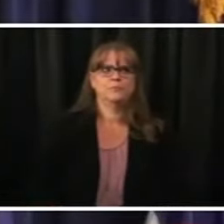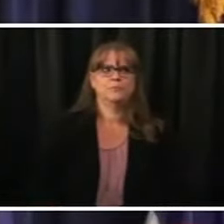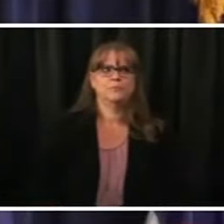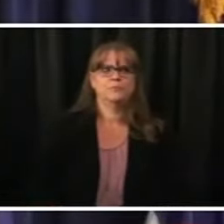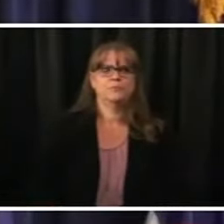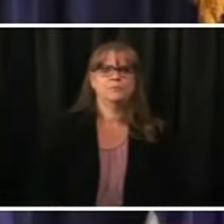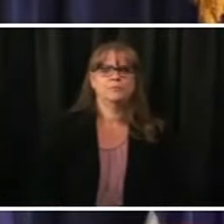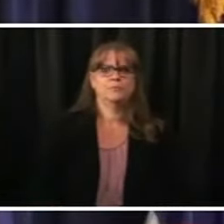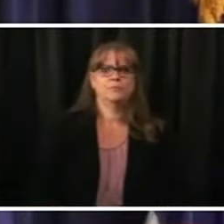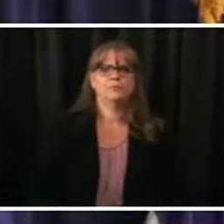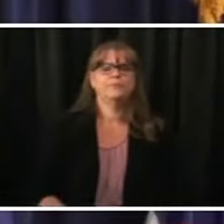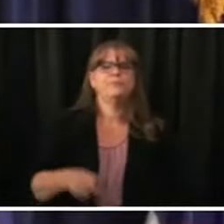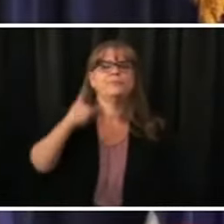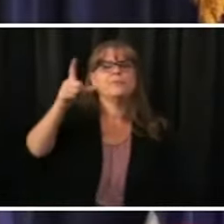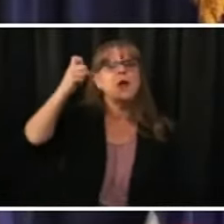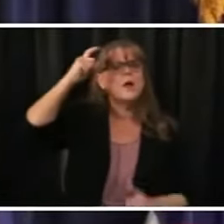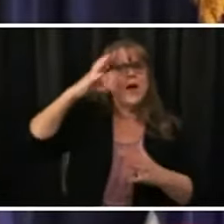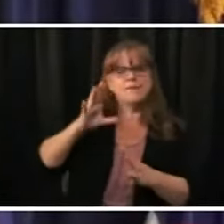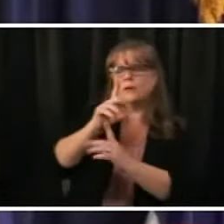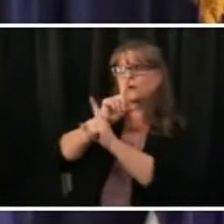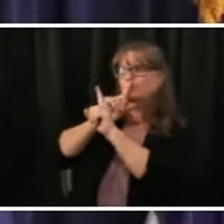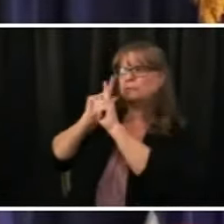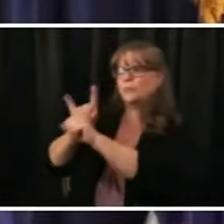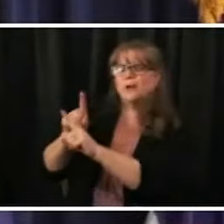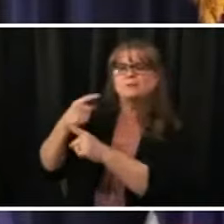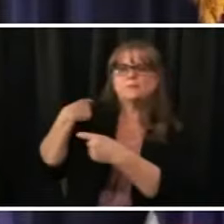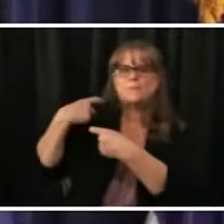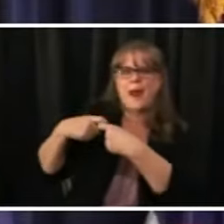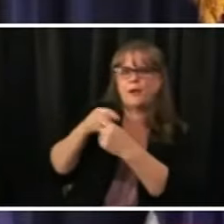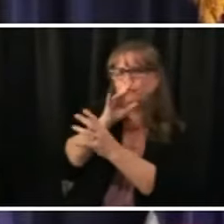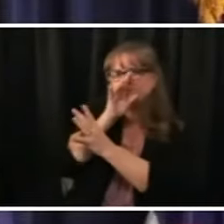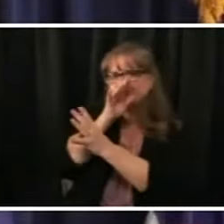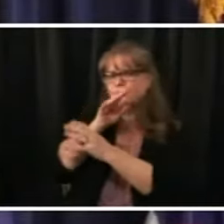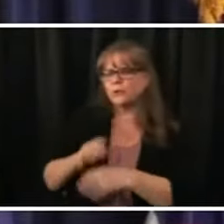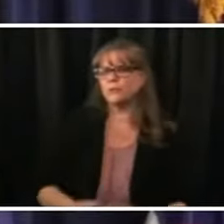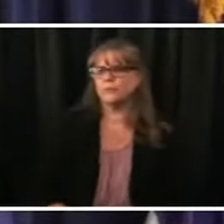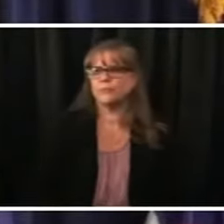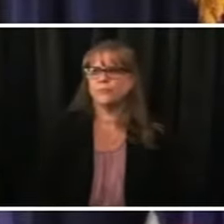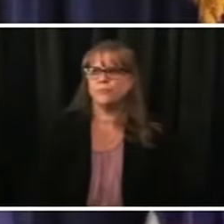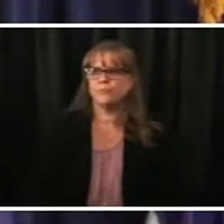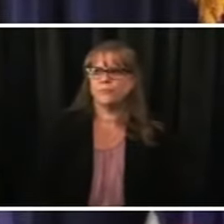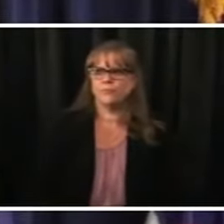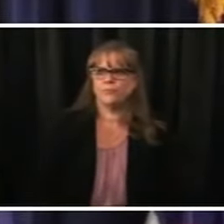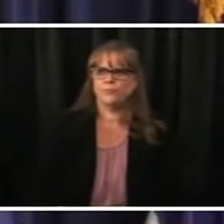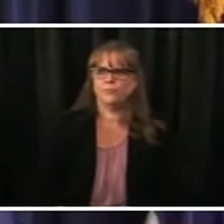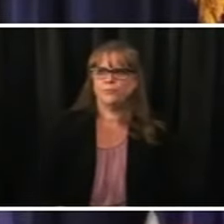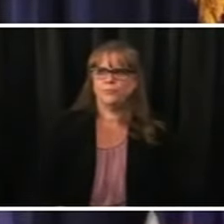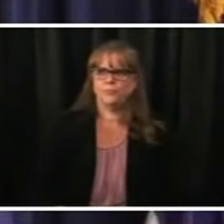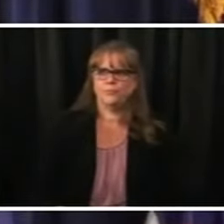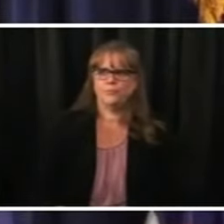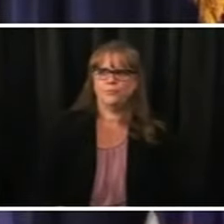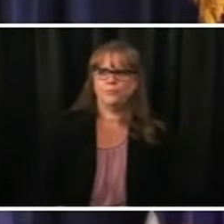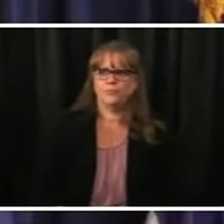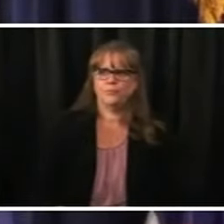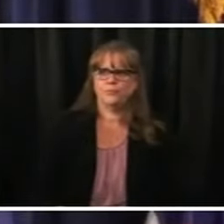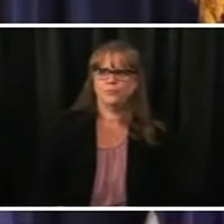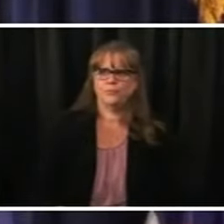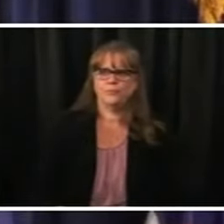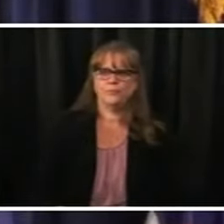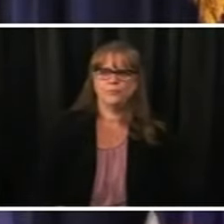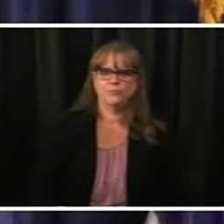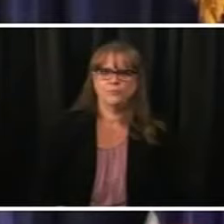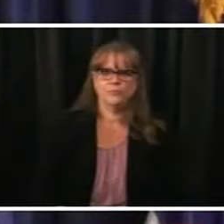un requisito para volver a las clases. Ya regresamos a las clases en casi todas las partes de nuestro estado. Y es seguro porque todos